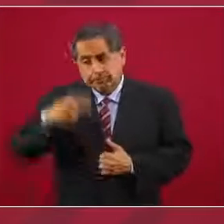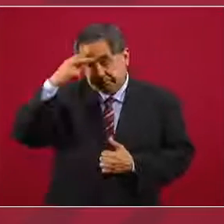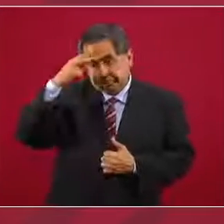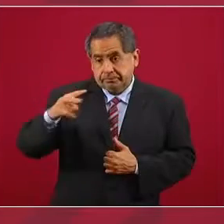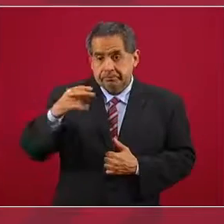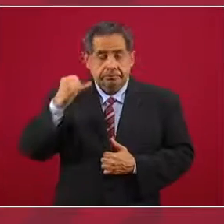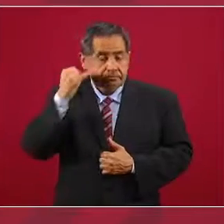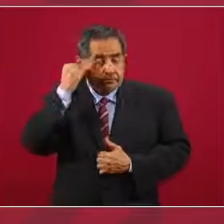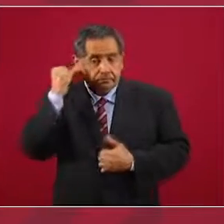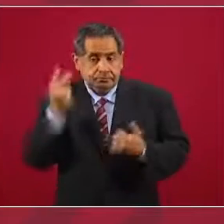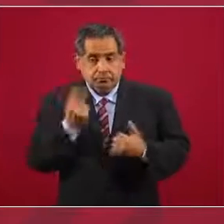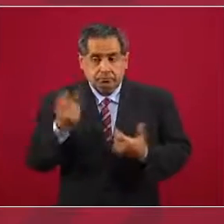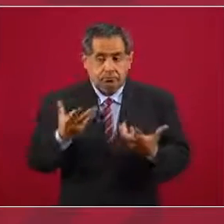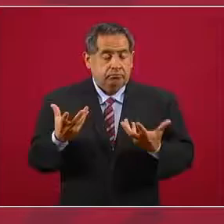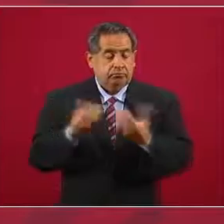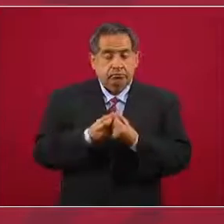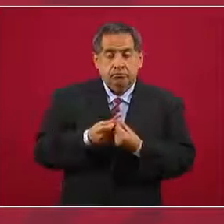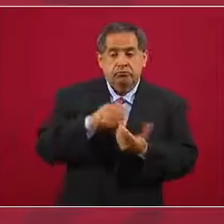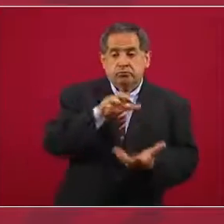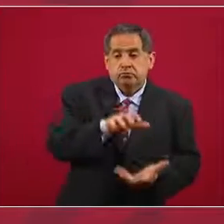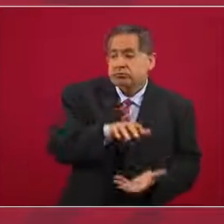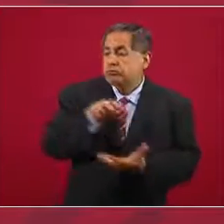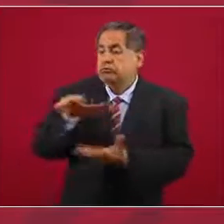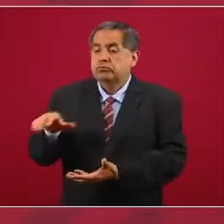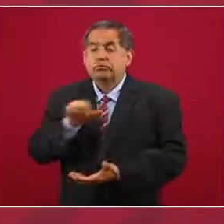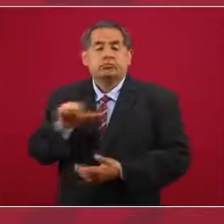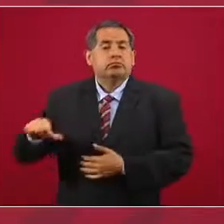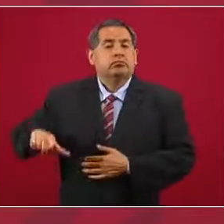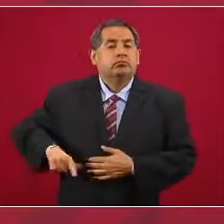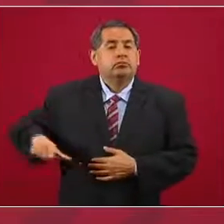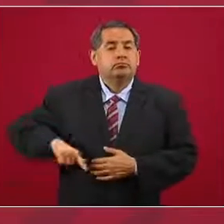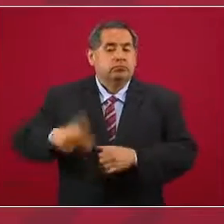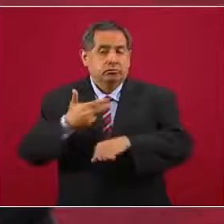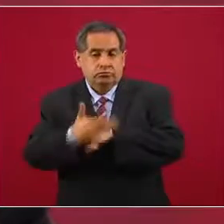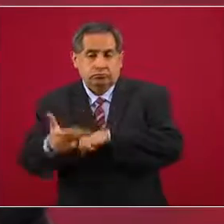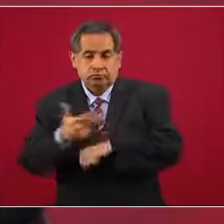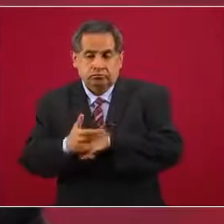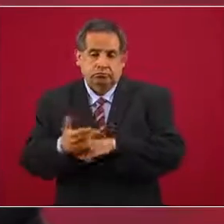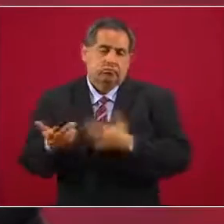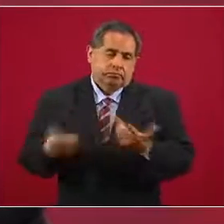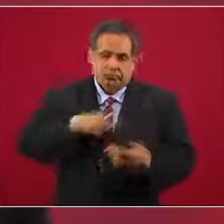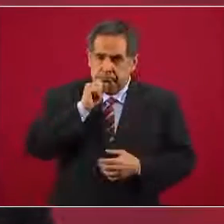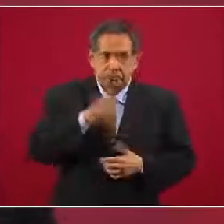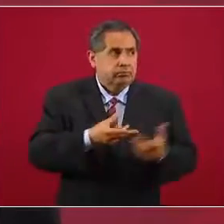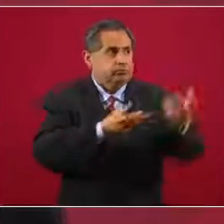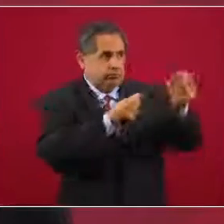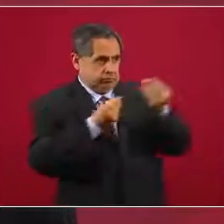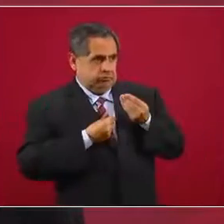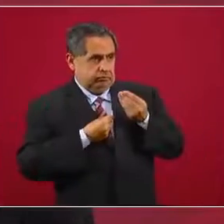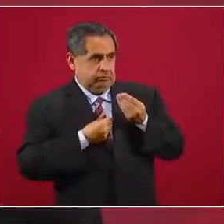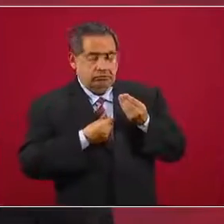combinada, aportaron equipos al gobierno de Honduras, porque así como recibimos, también tenemos que dar.